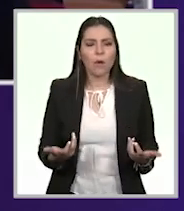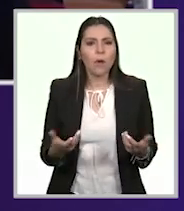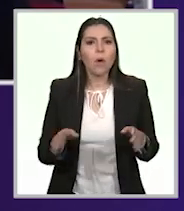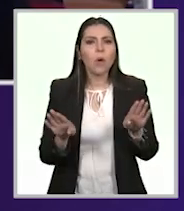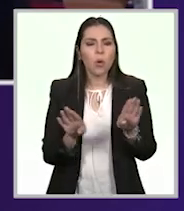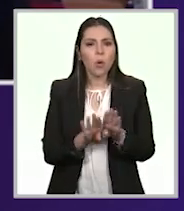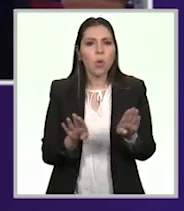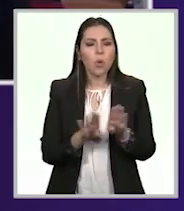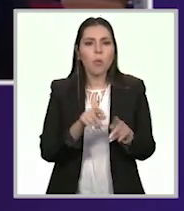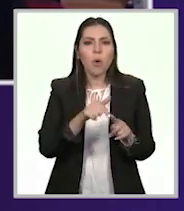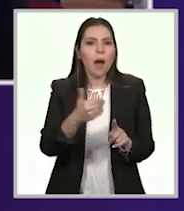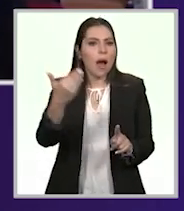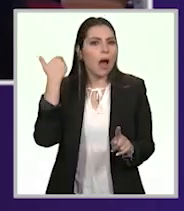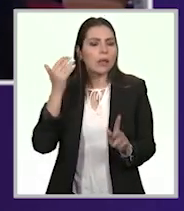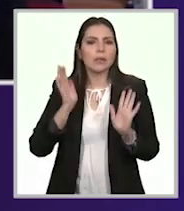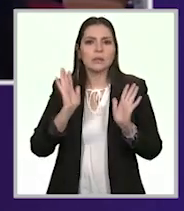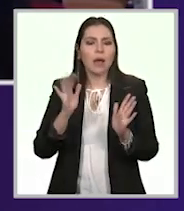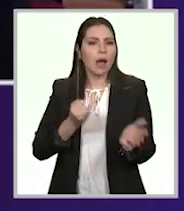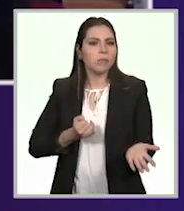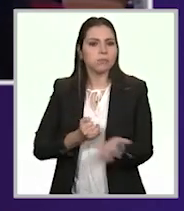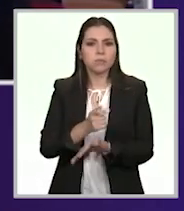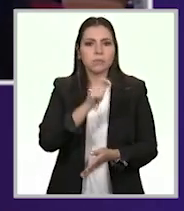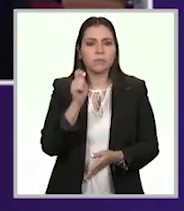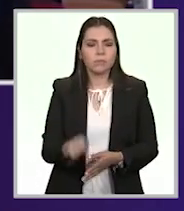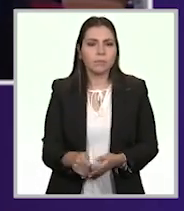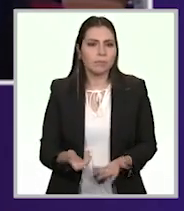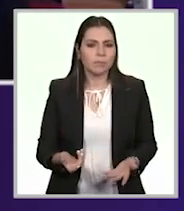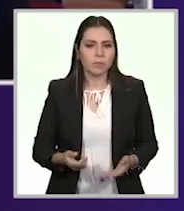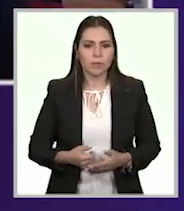Nación separarse de un precedente ya dictado?